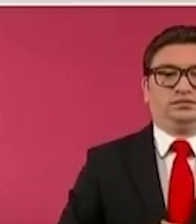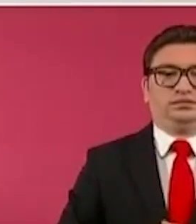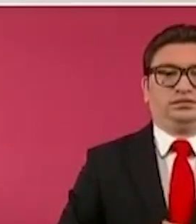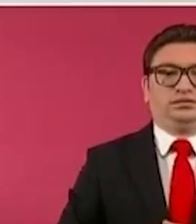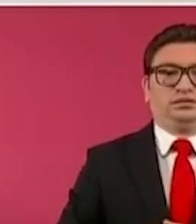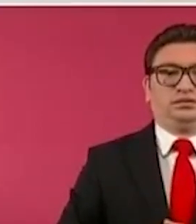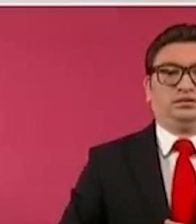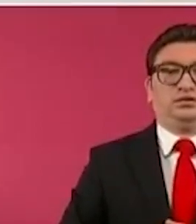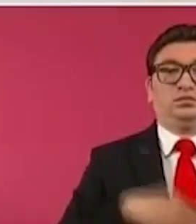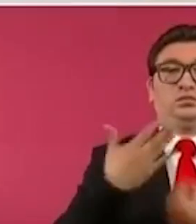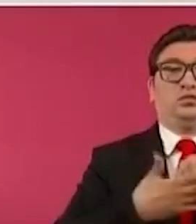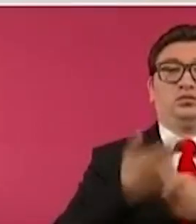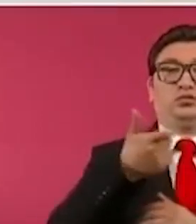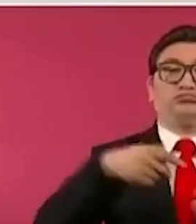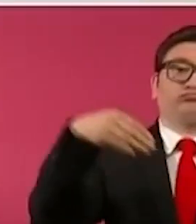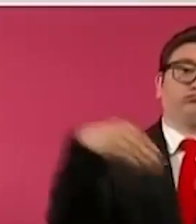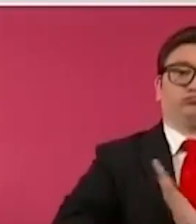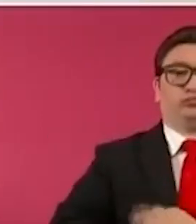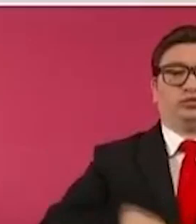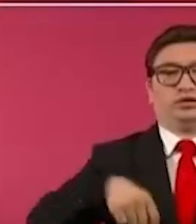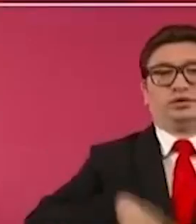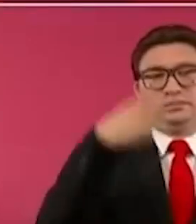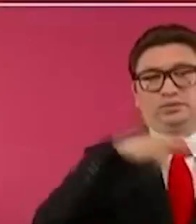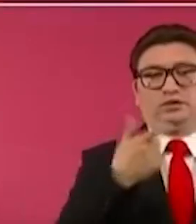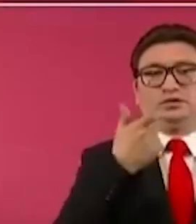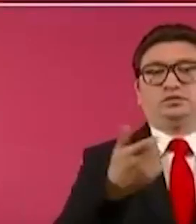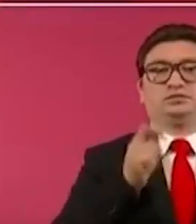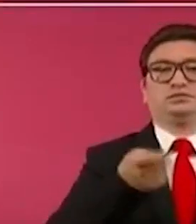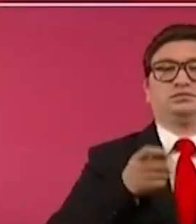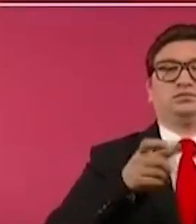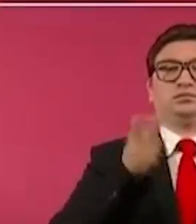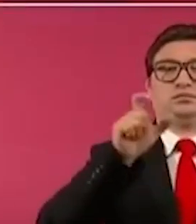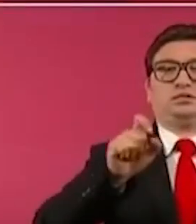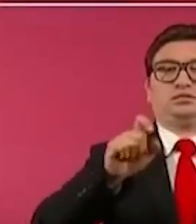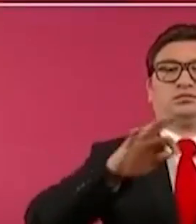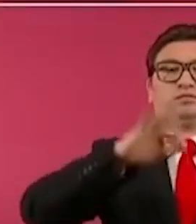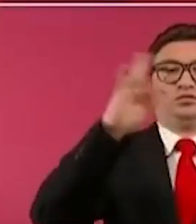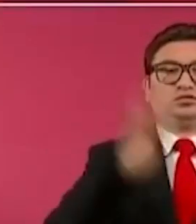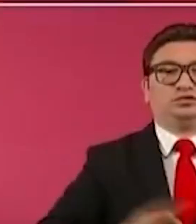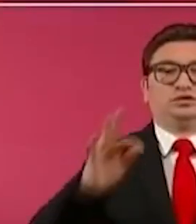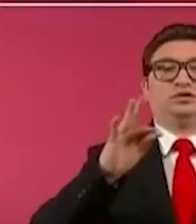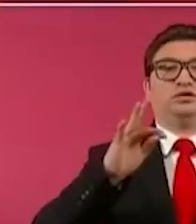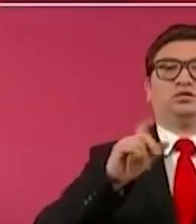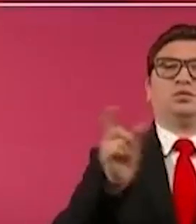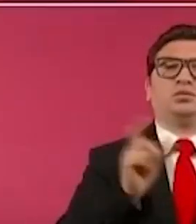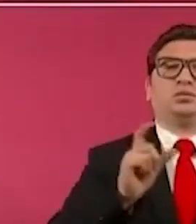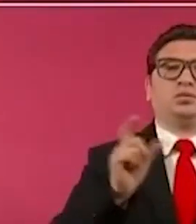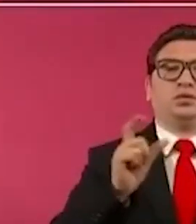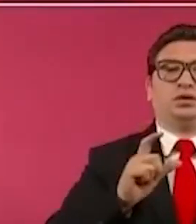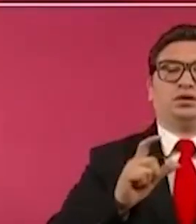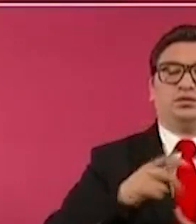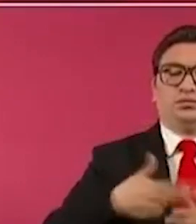va a haber una devaluación de 20%. Sí. Para fin de